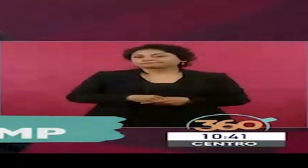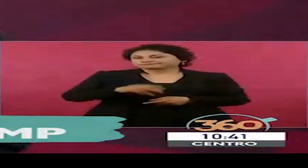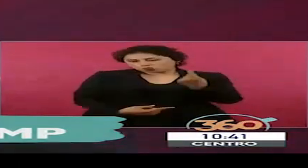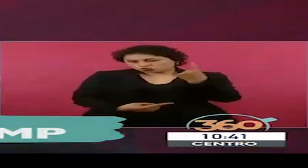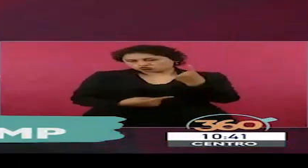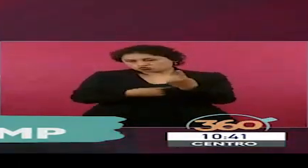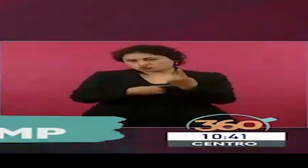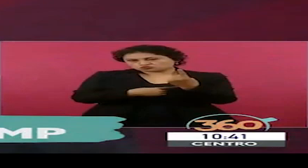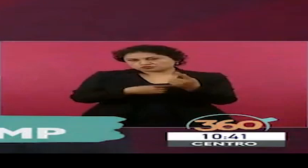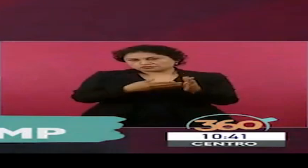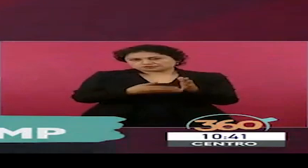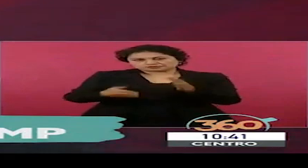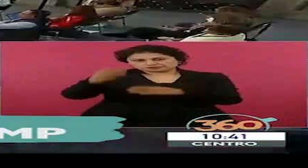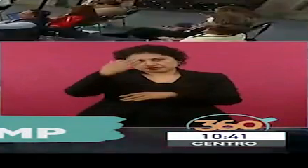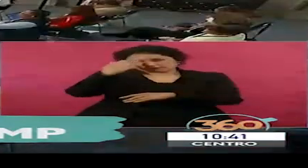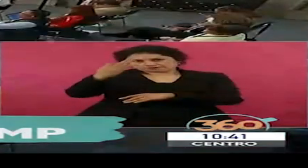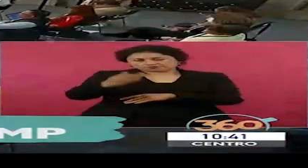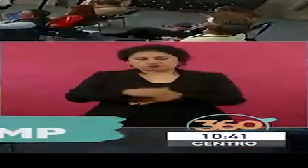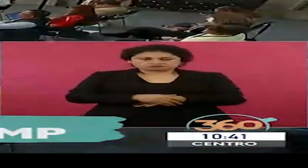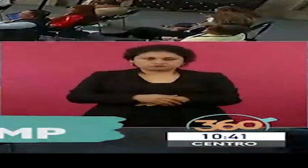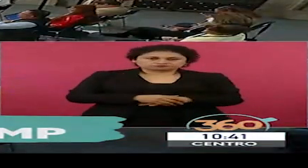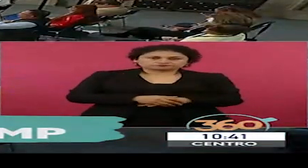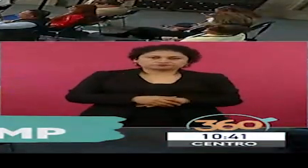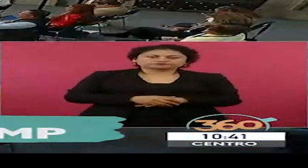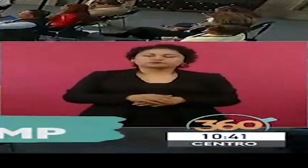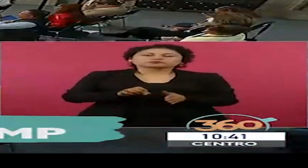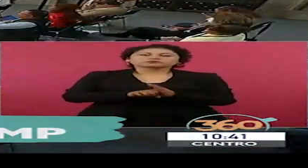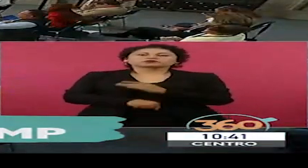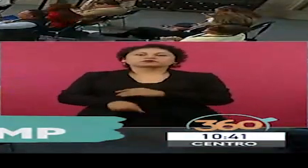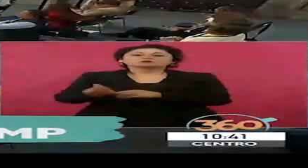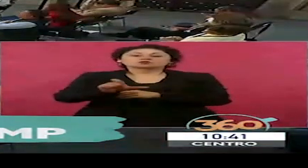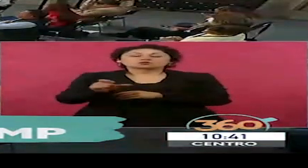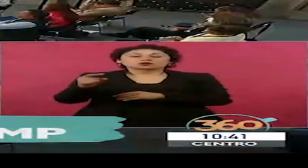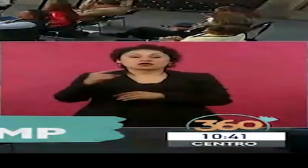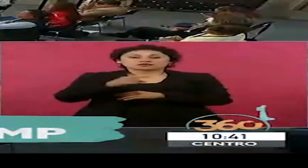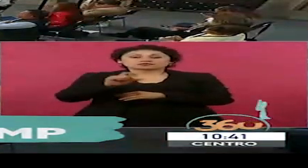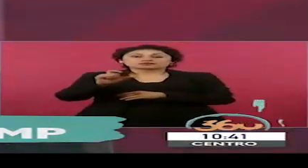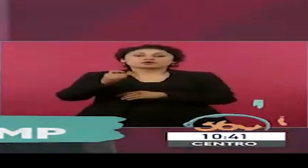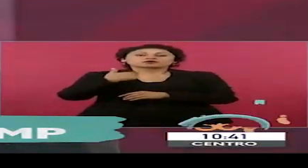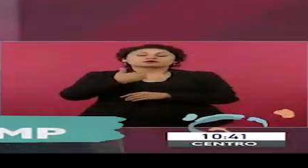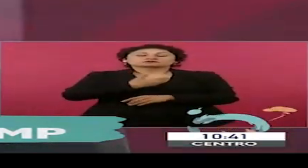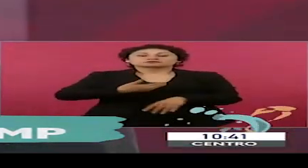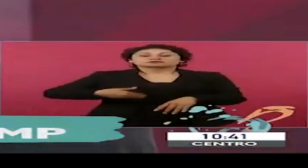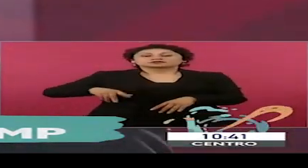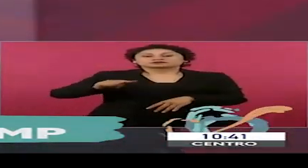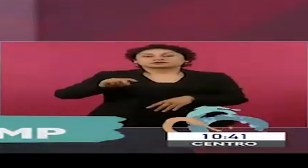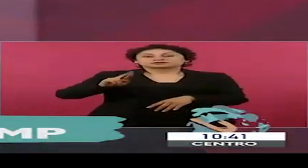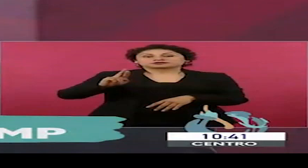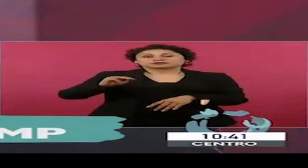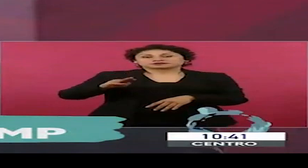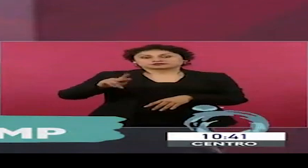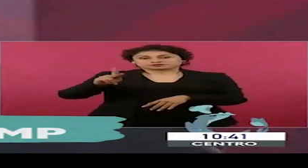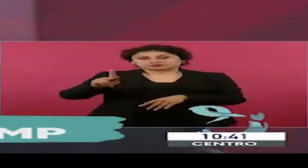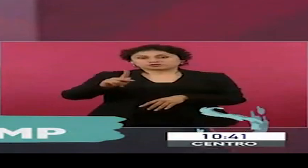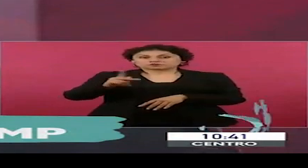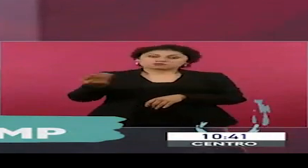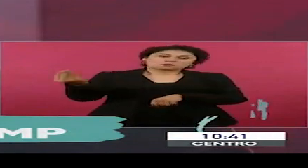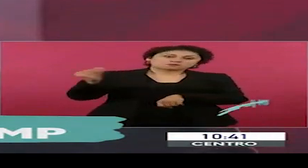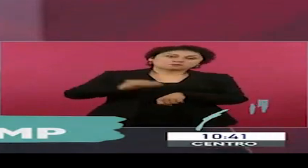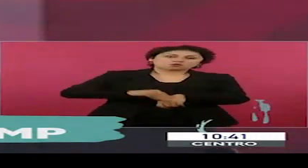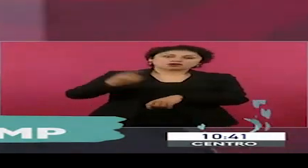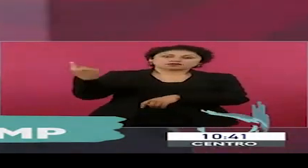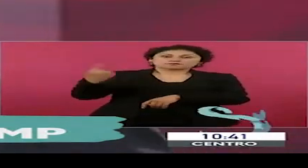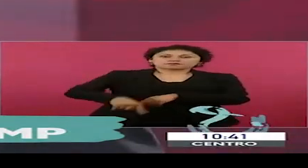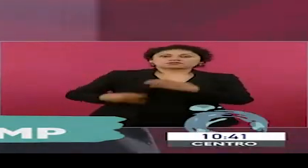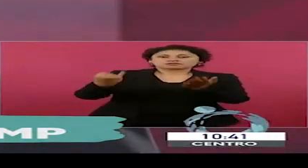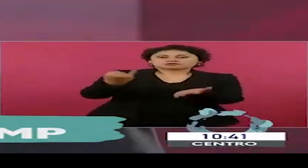atención cuando él decide imponer aranceles de manera unilateral a